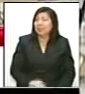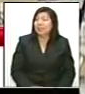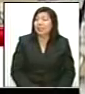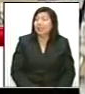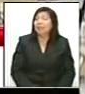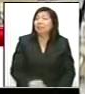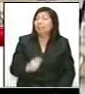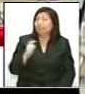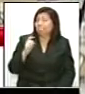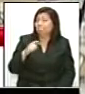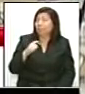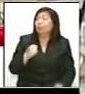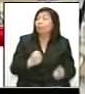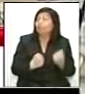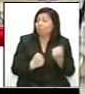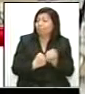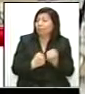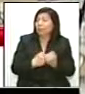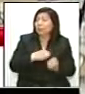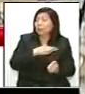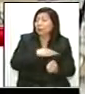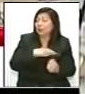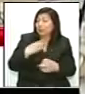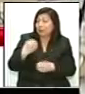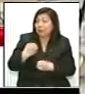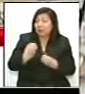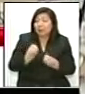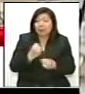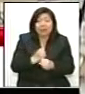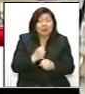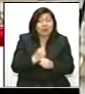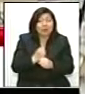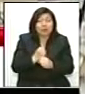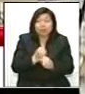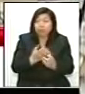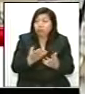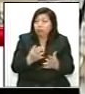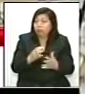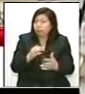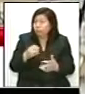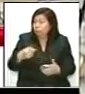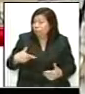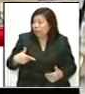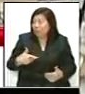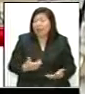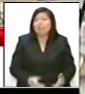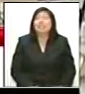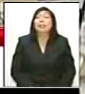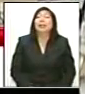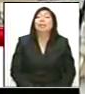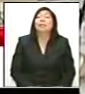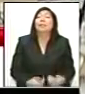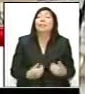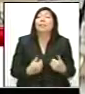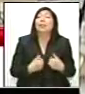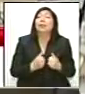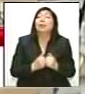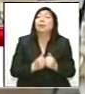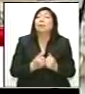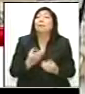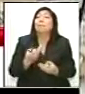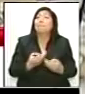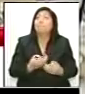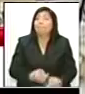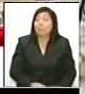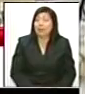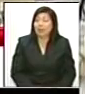es necesario apoyar al Ministerio del Interior porque esta es una labor eminentemente de inteligencia. Y la inteligencia tiene un correlato